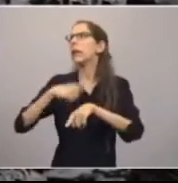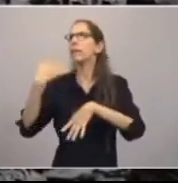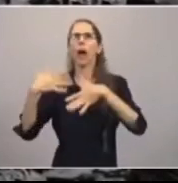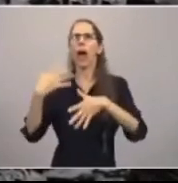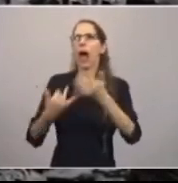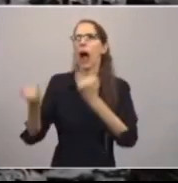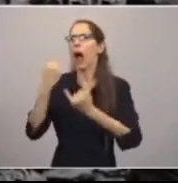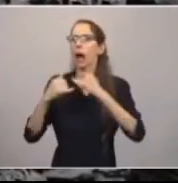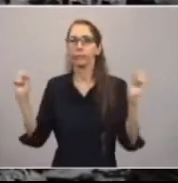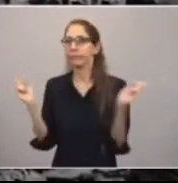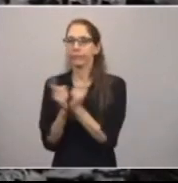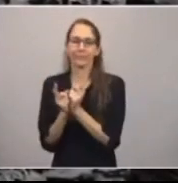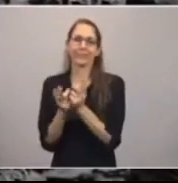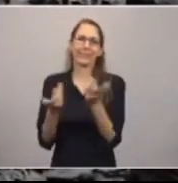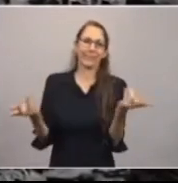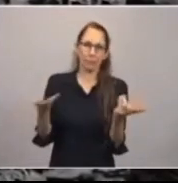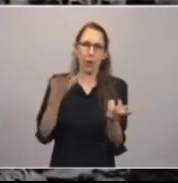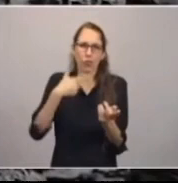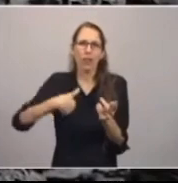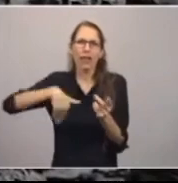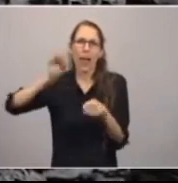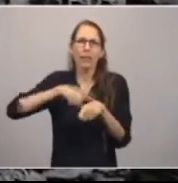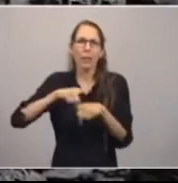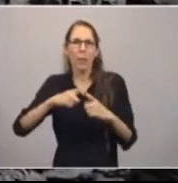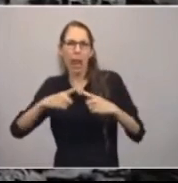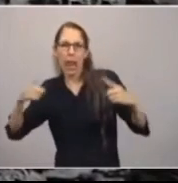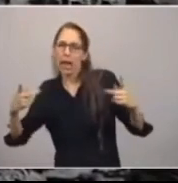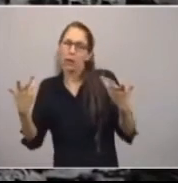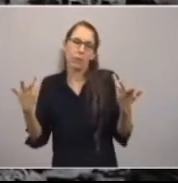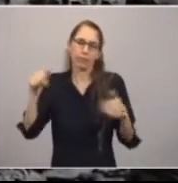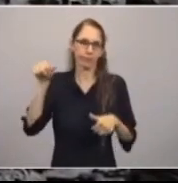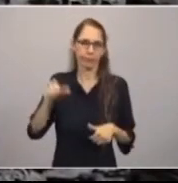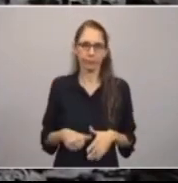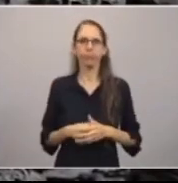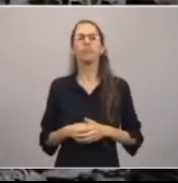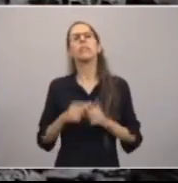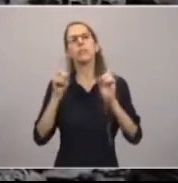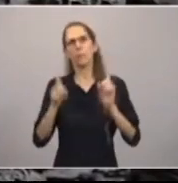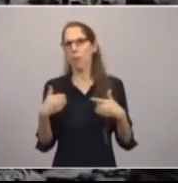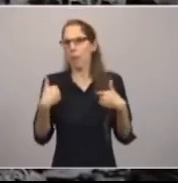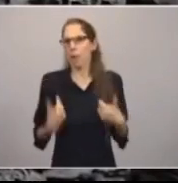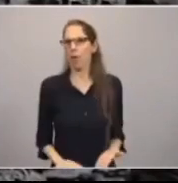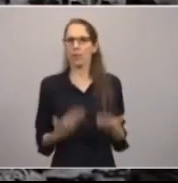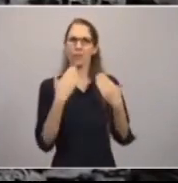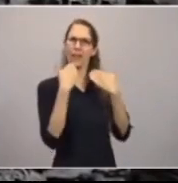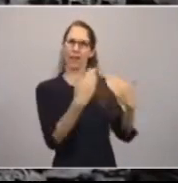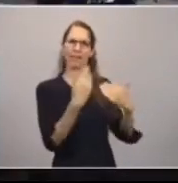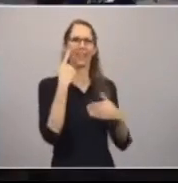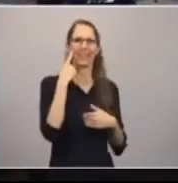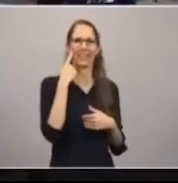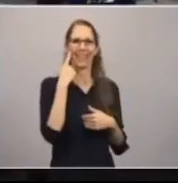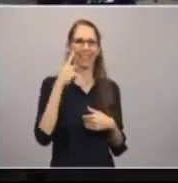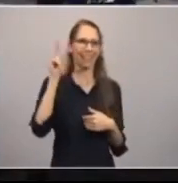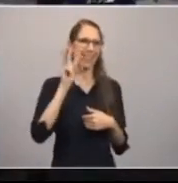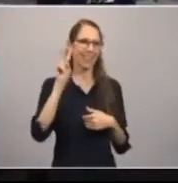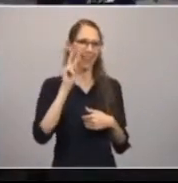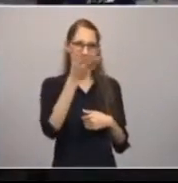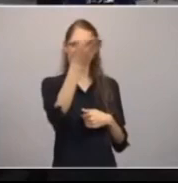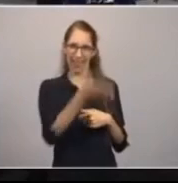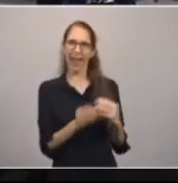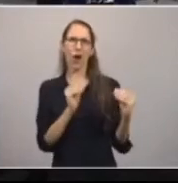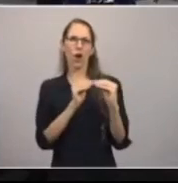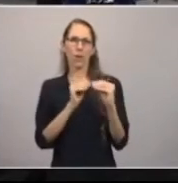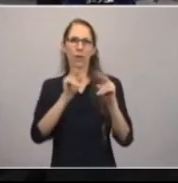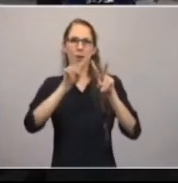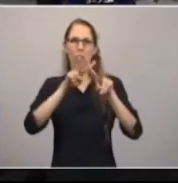para agradecerle al intendente Florencio Varela, al compañero Andrés Watson, porque nos contaba a cada uno de